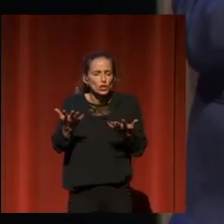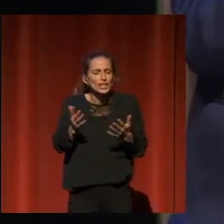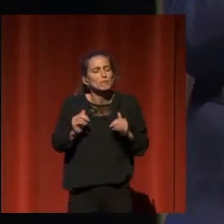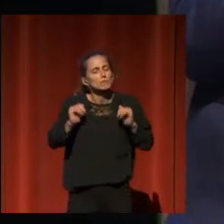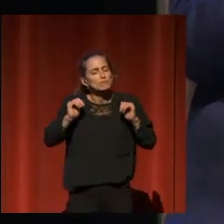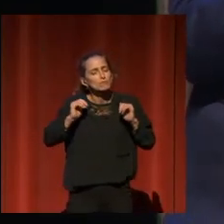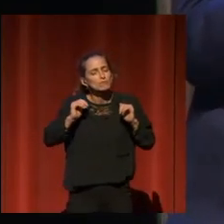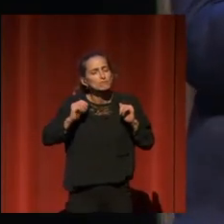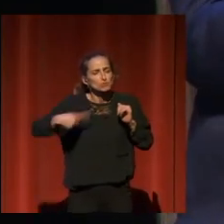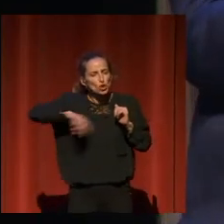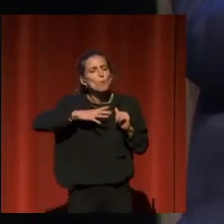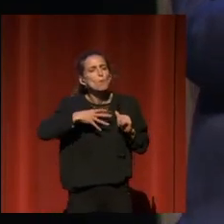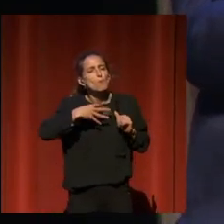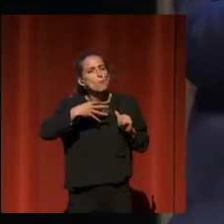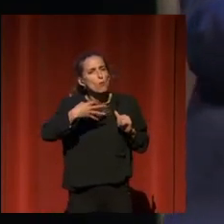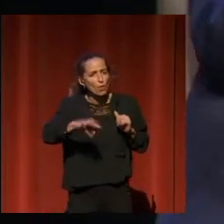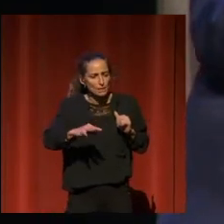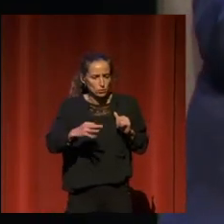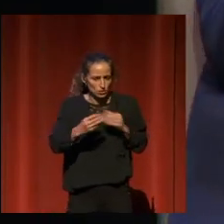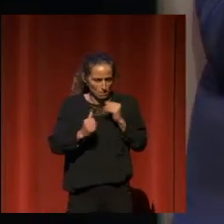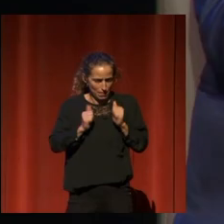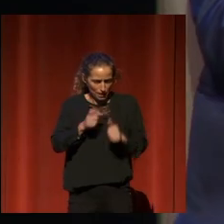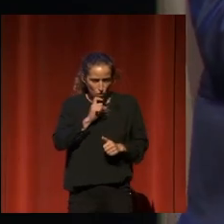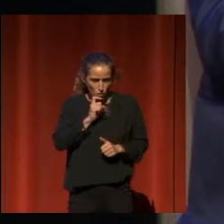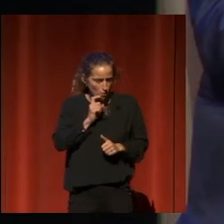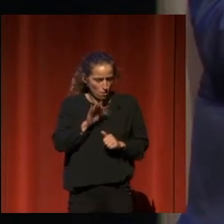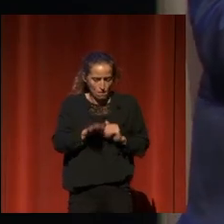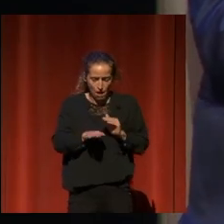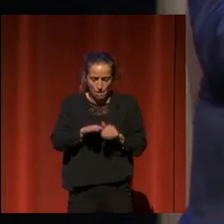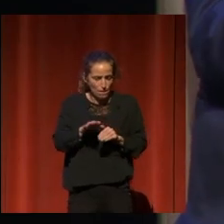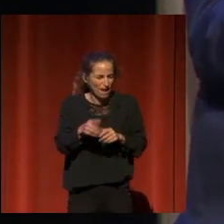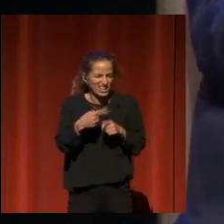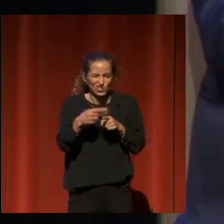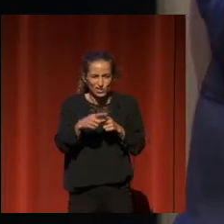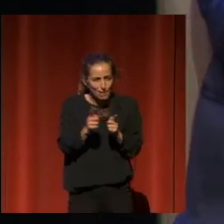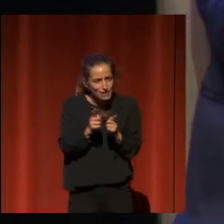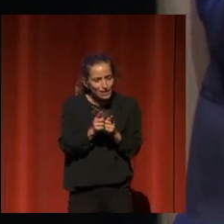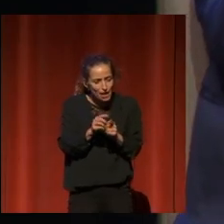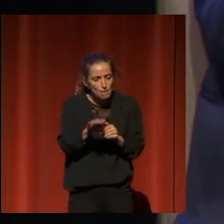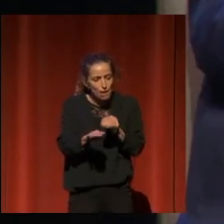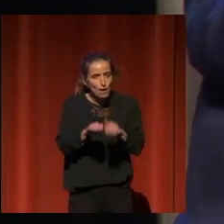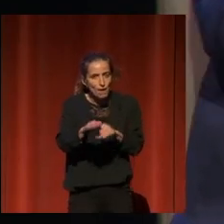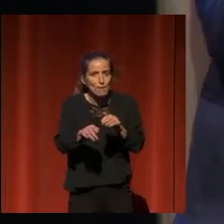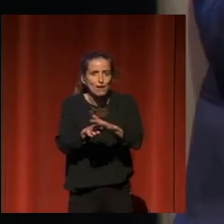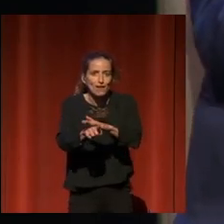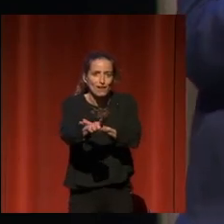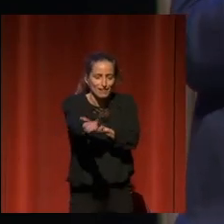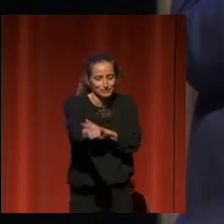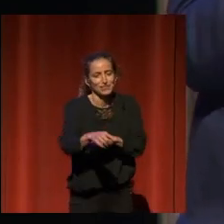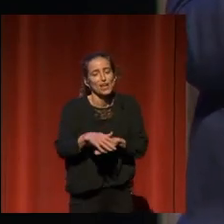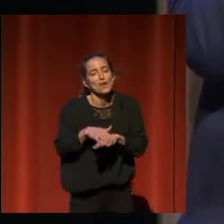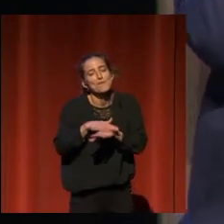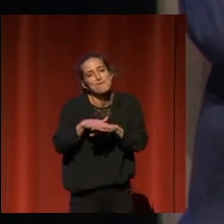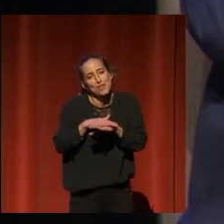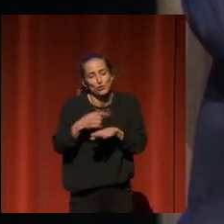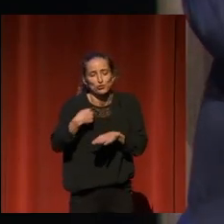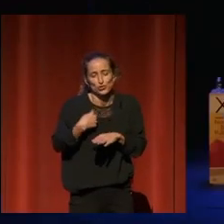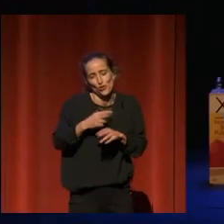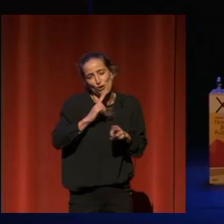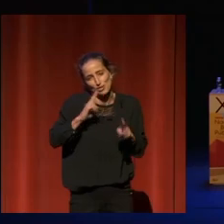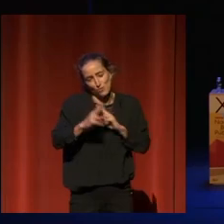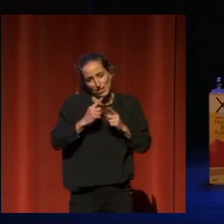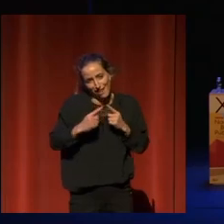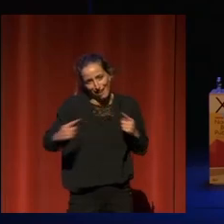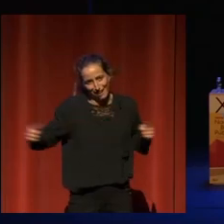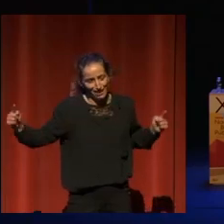y pequeños pasos y movernos hacia delante siento haber tardado tanto en mi respuesta todos